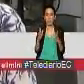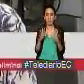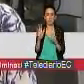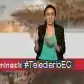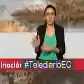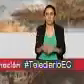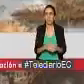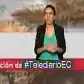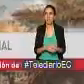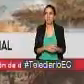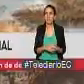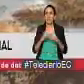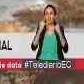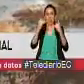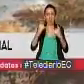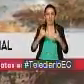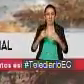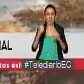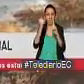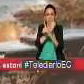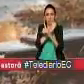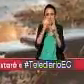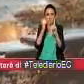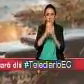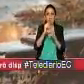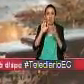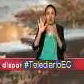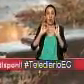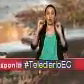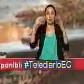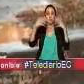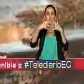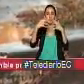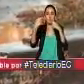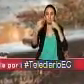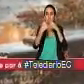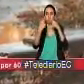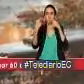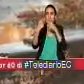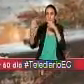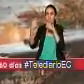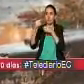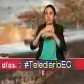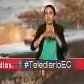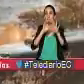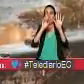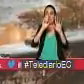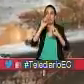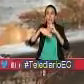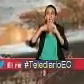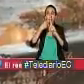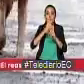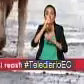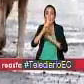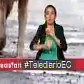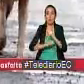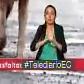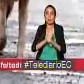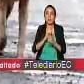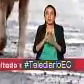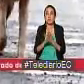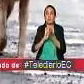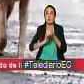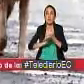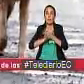muy, muy escasos. Ahora las penas por maltrato animal, peleas de perros y zoofilia van de 6 meses a un año de prisión, y si fruto de